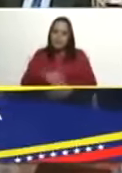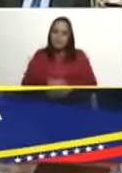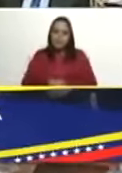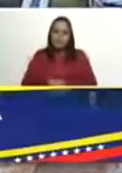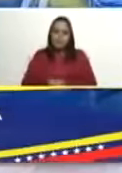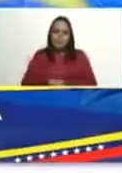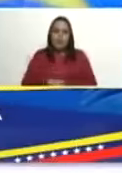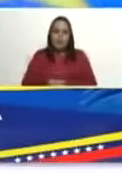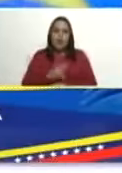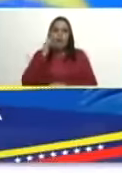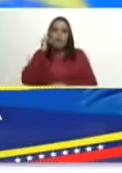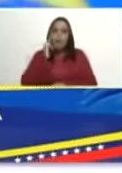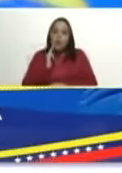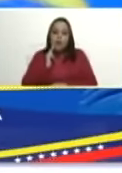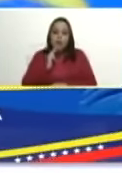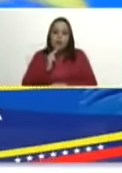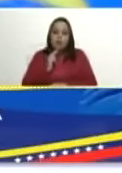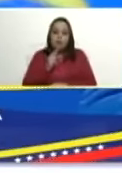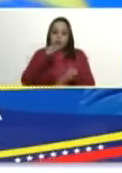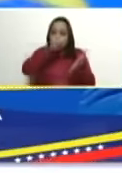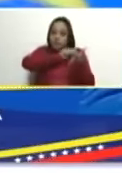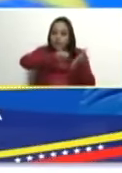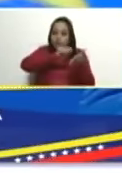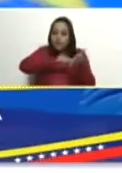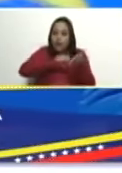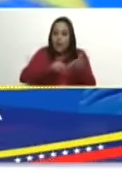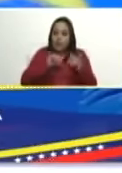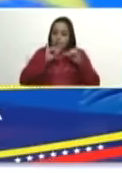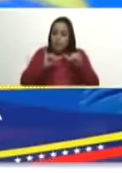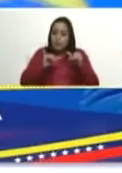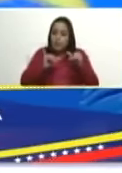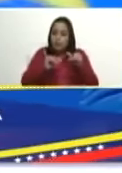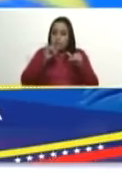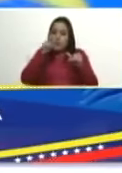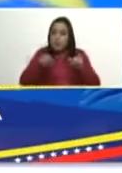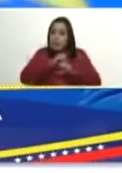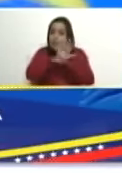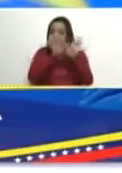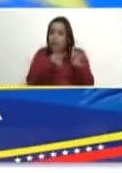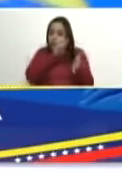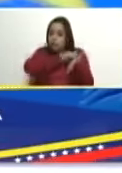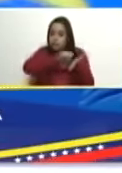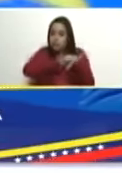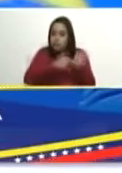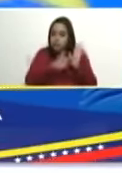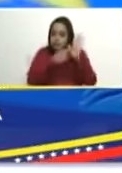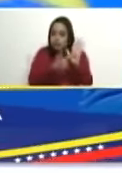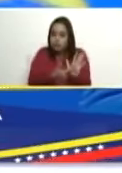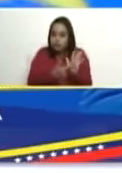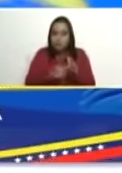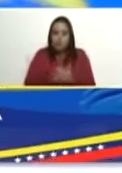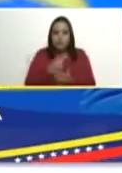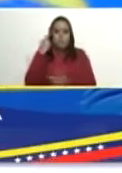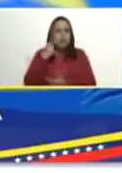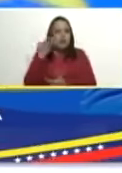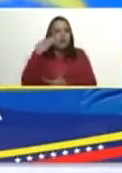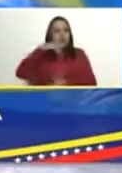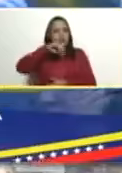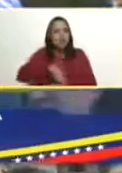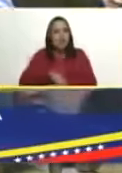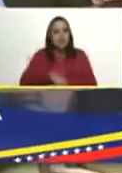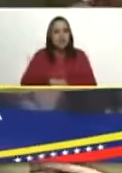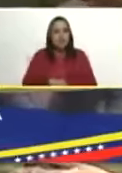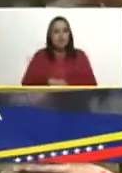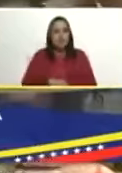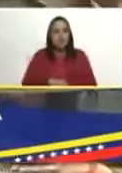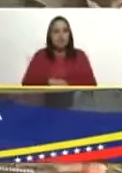que el libertador redacta y expresa con mucha claridad que a Quito